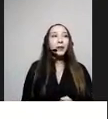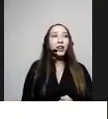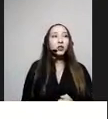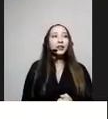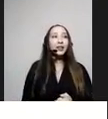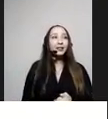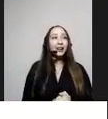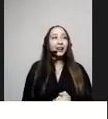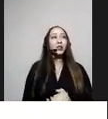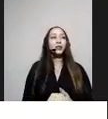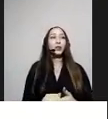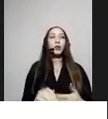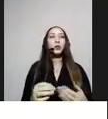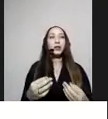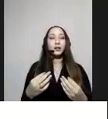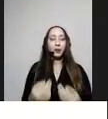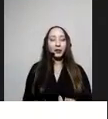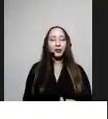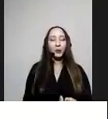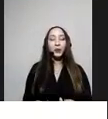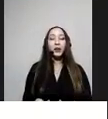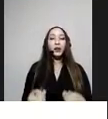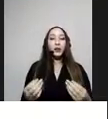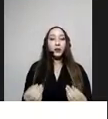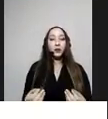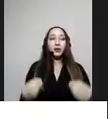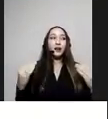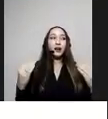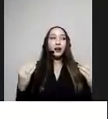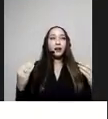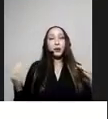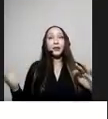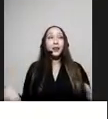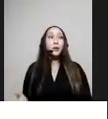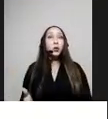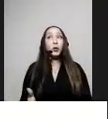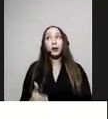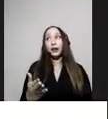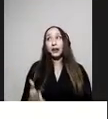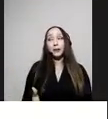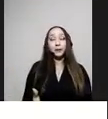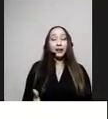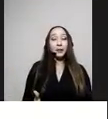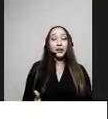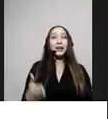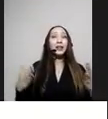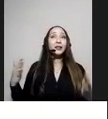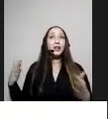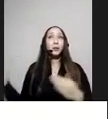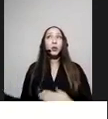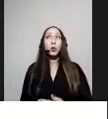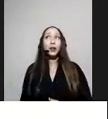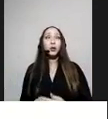día para desconectarse y concentrarnos en nuestra respiración. Entonces, puede ser 10 minutos en la mañana,